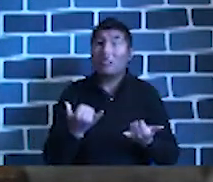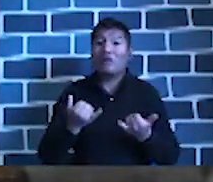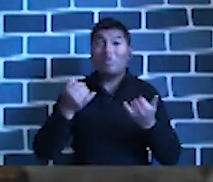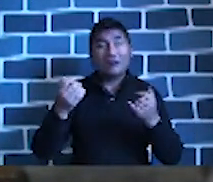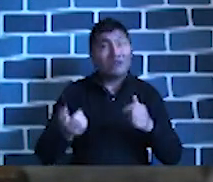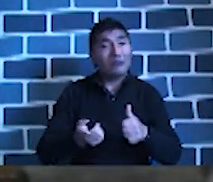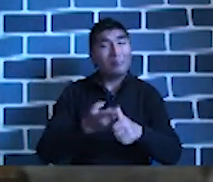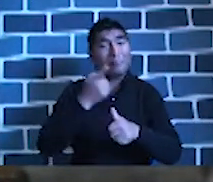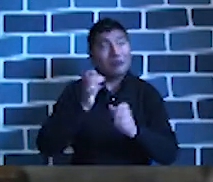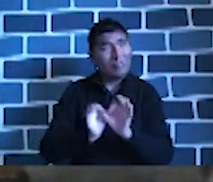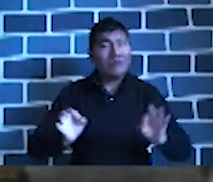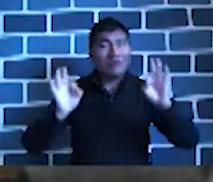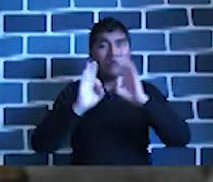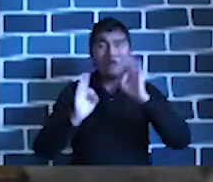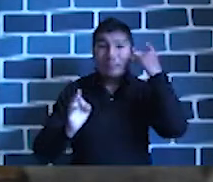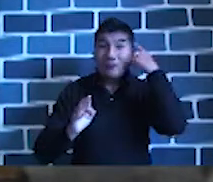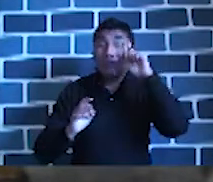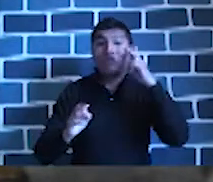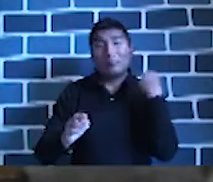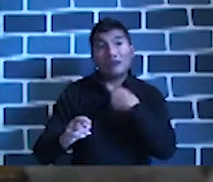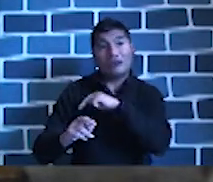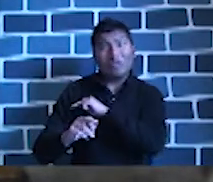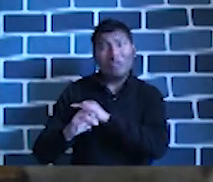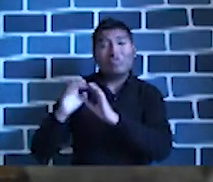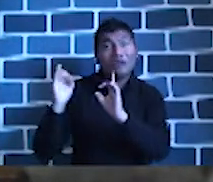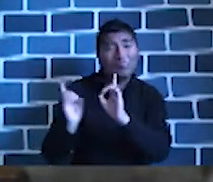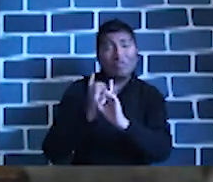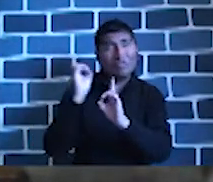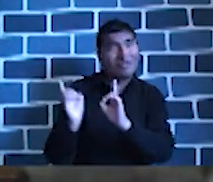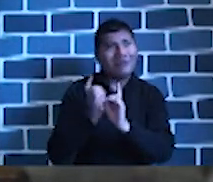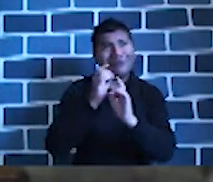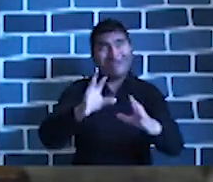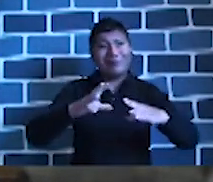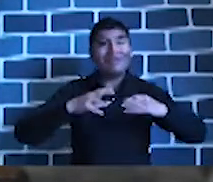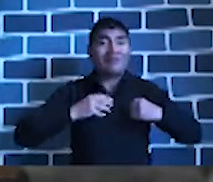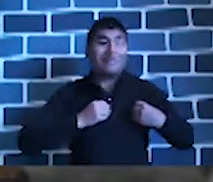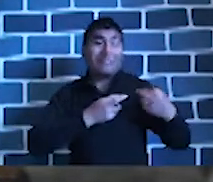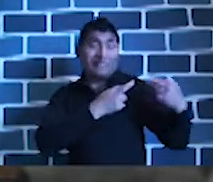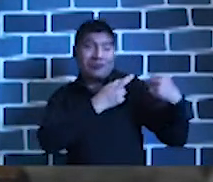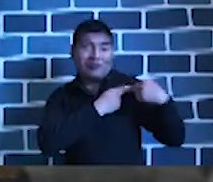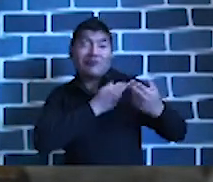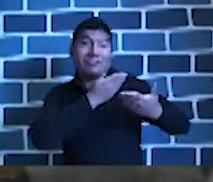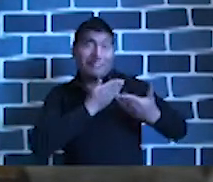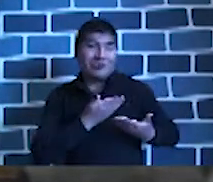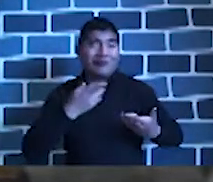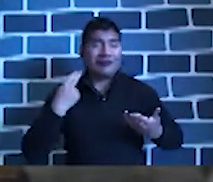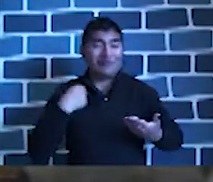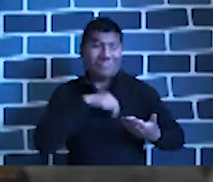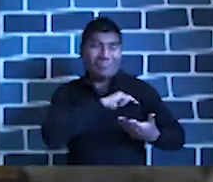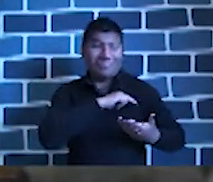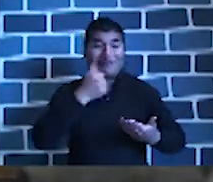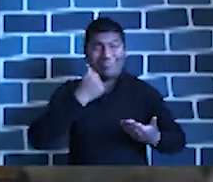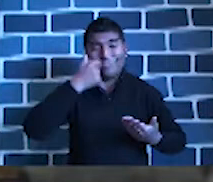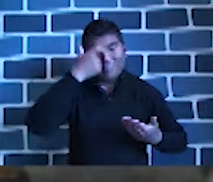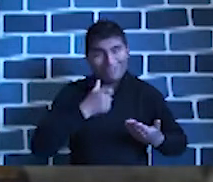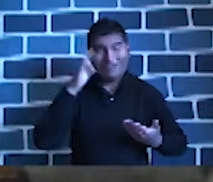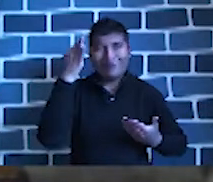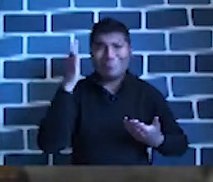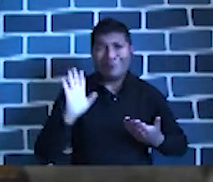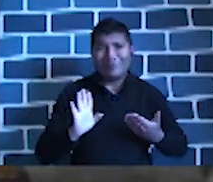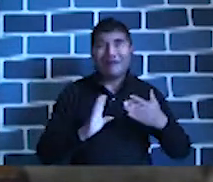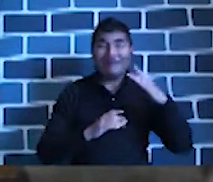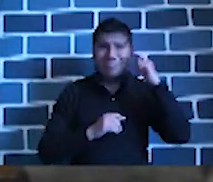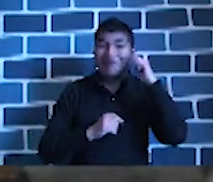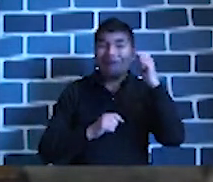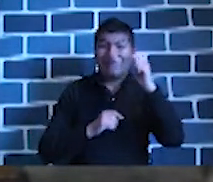para nosotros, los discípulos, asumir la responsabilidad de ser evangelizadores, de ser